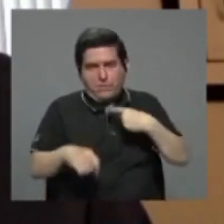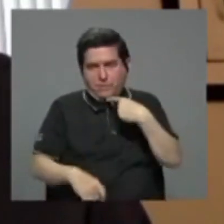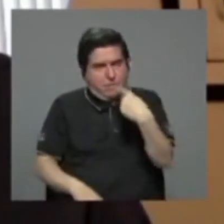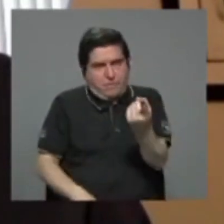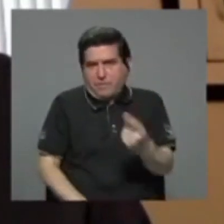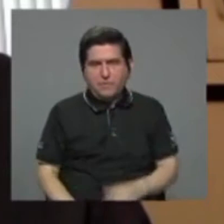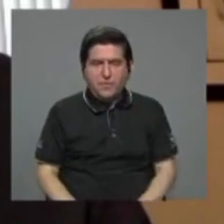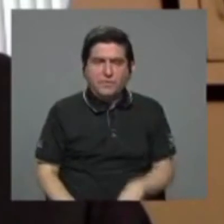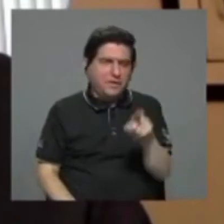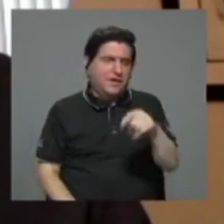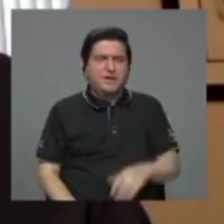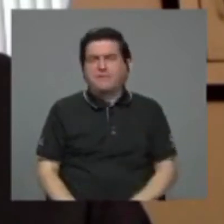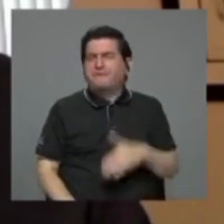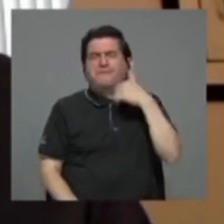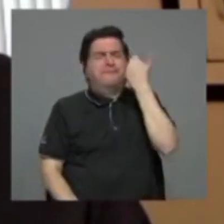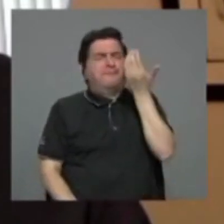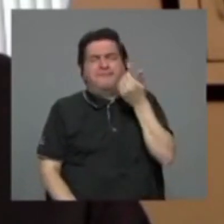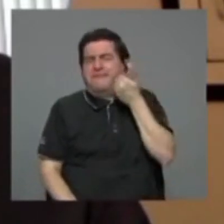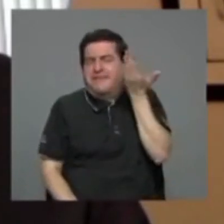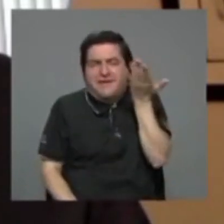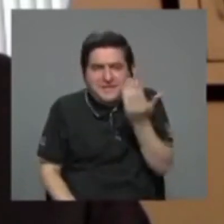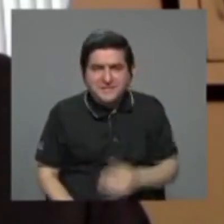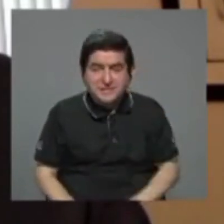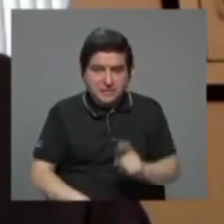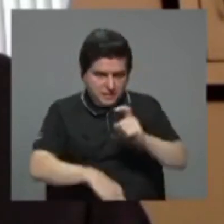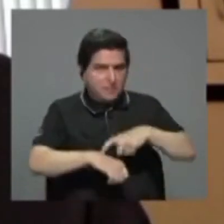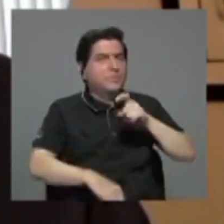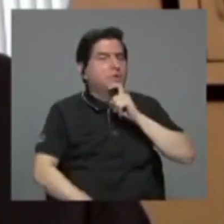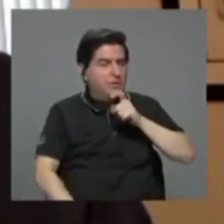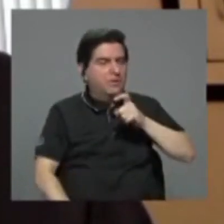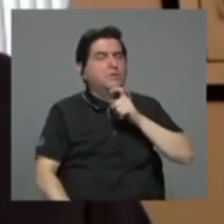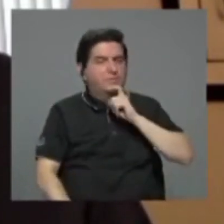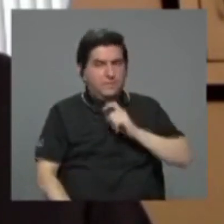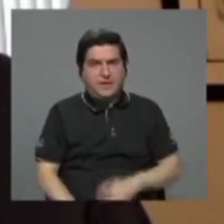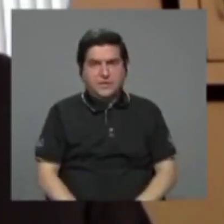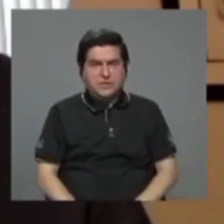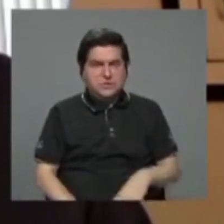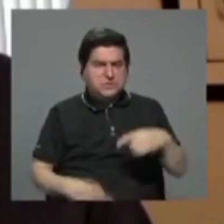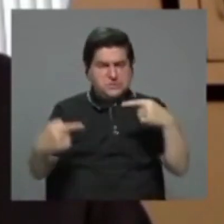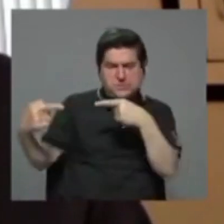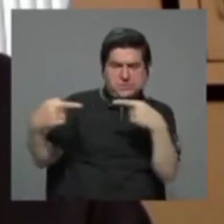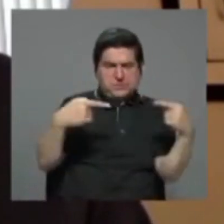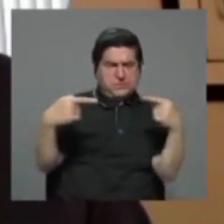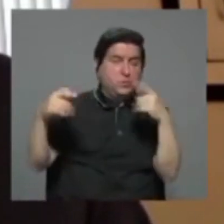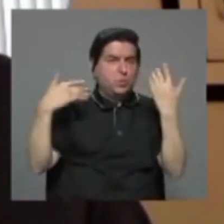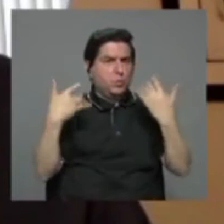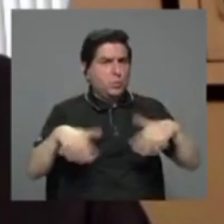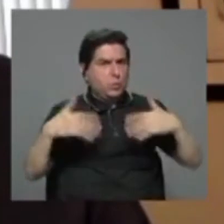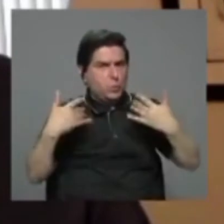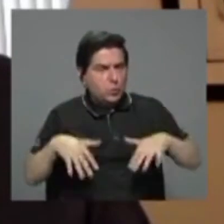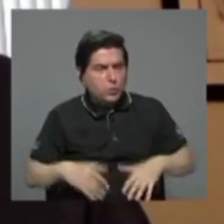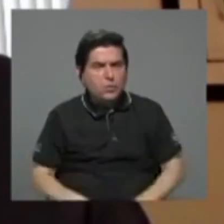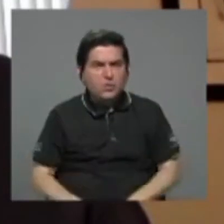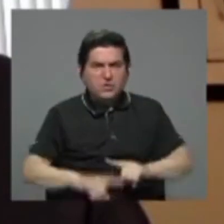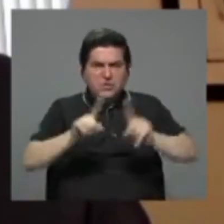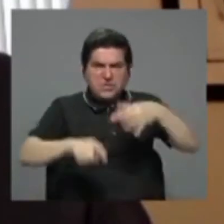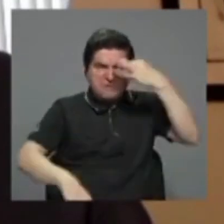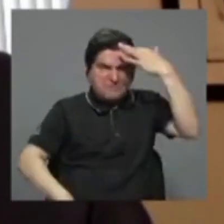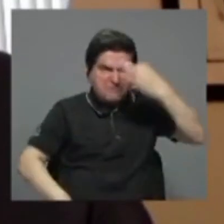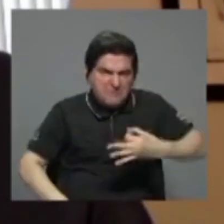sido un lecho de rosas, porque los momentos fueron difíciles, las pugnas a veces grandes, las diferencias de